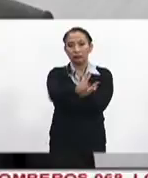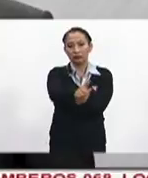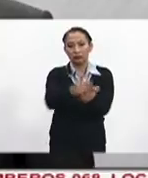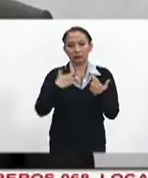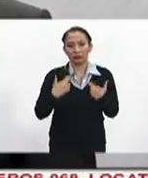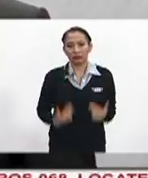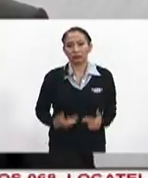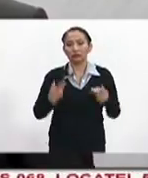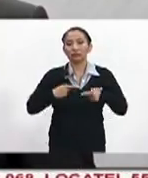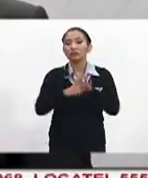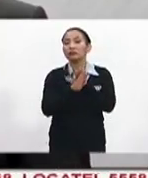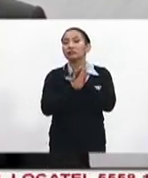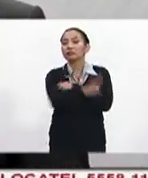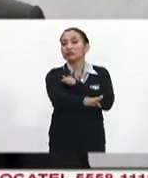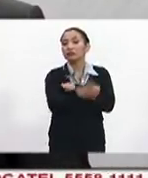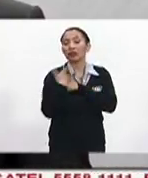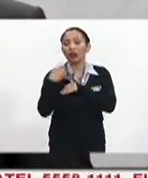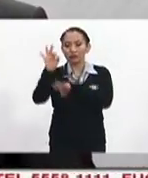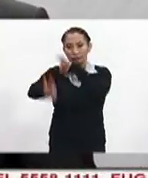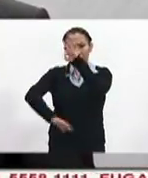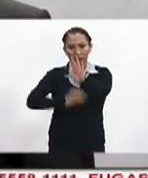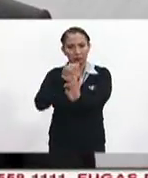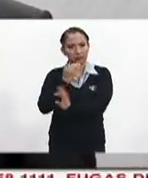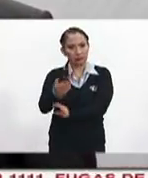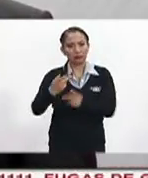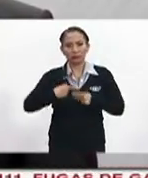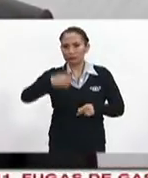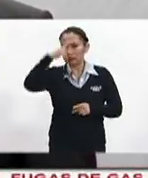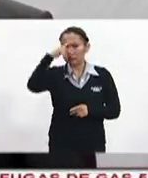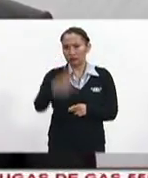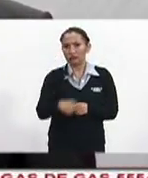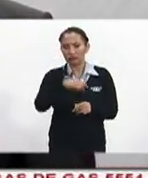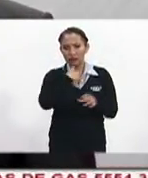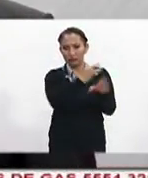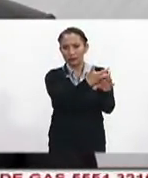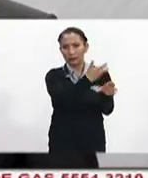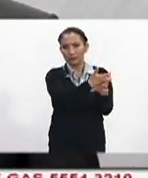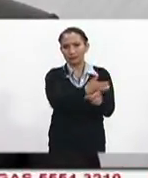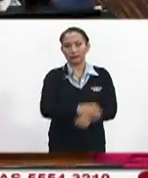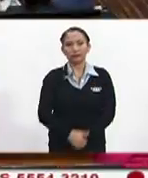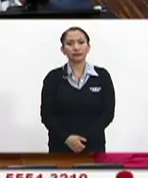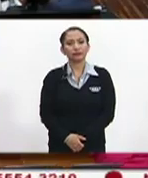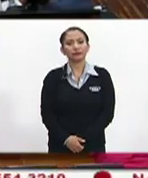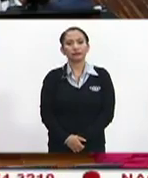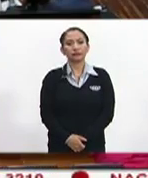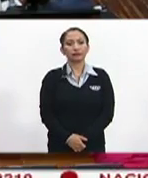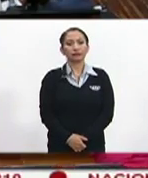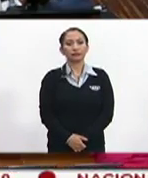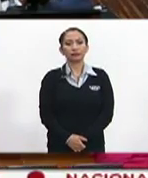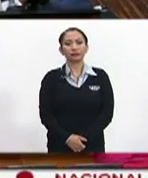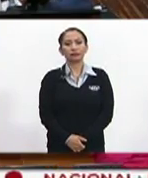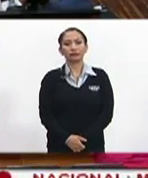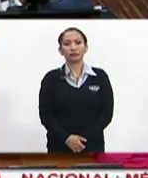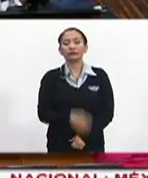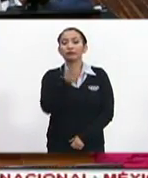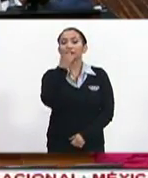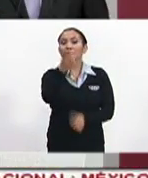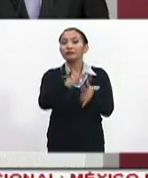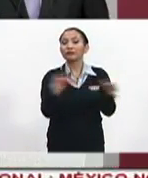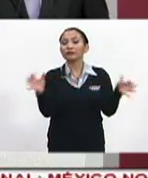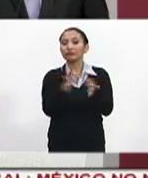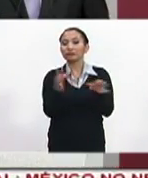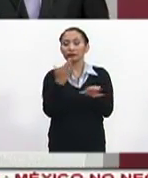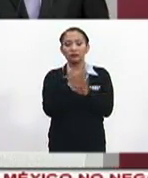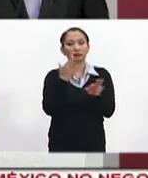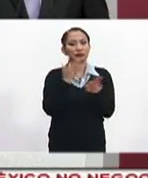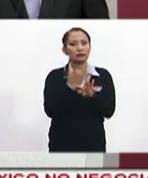derechos humanos de los migrantes y el trato digno a los mexicanos del otro lado de la frontera. Detalló que hasta el